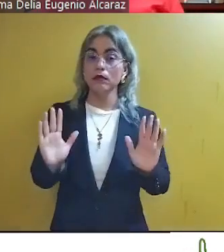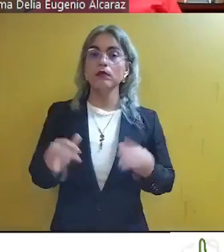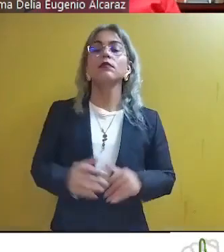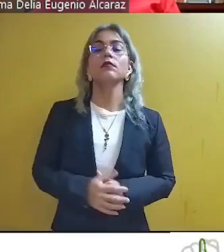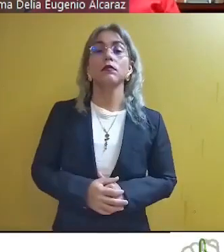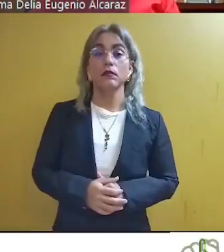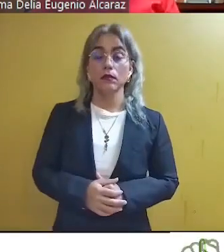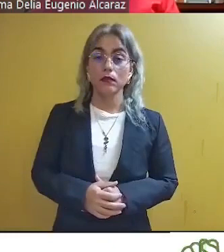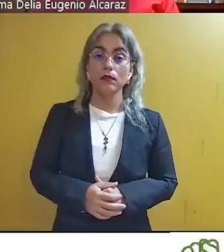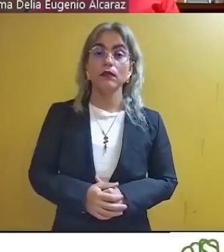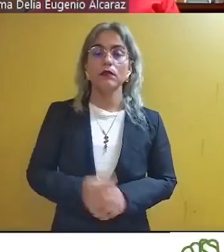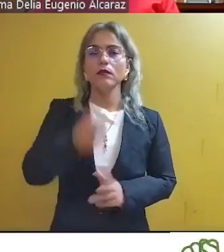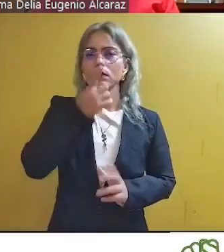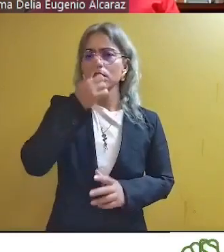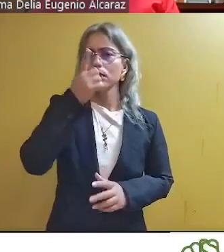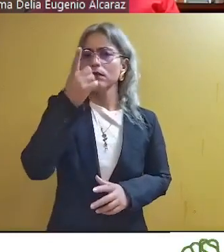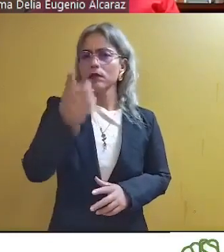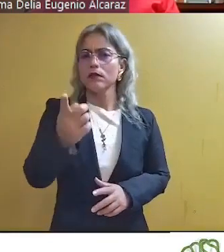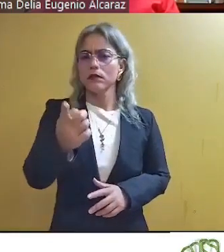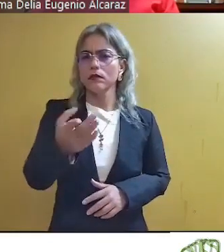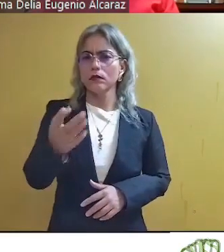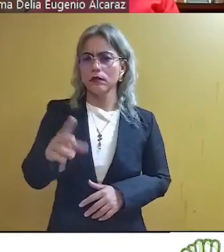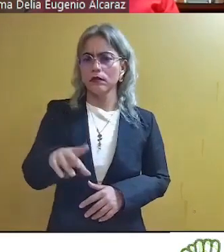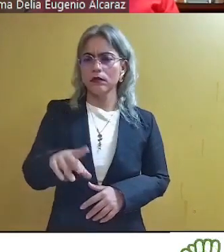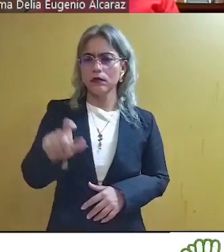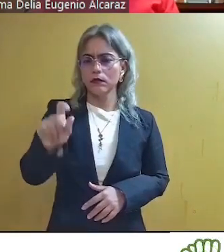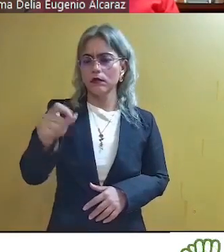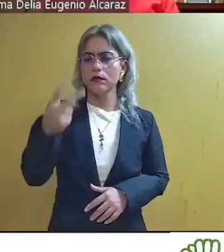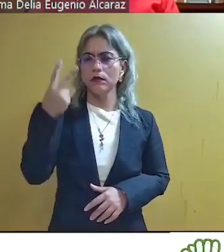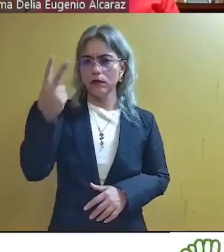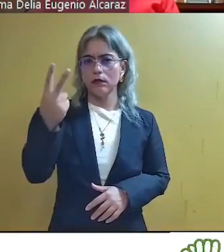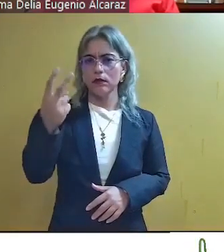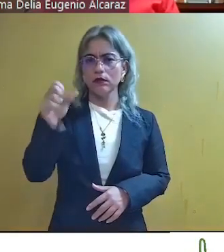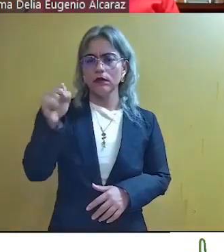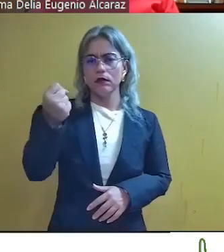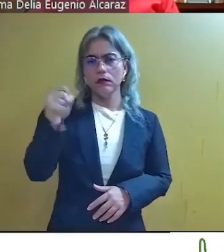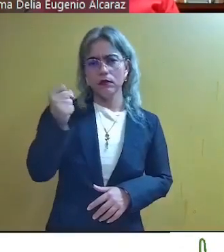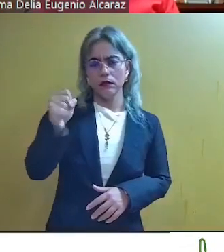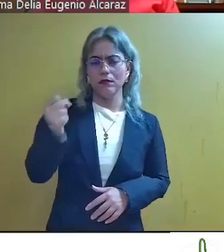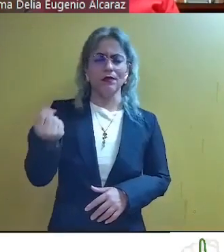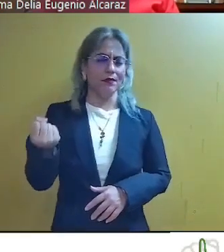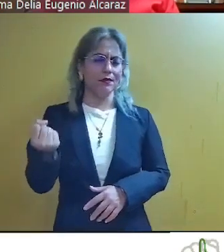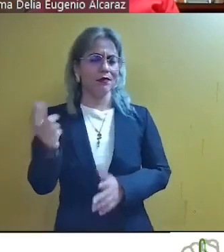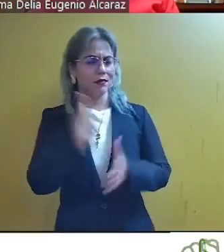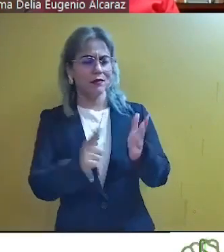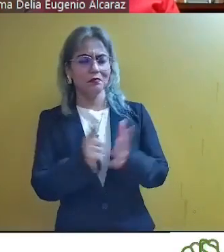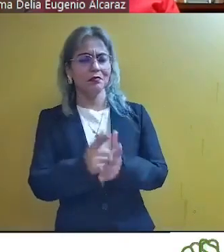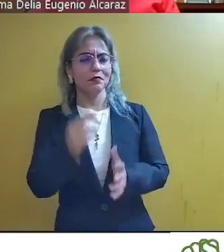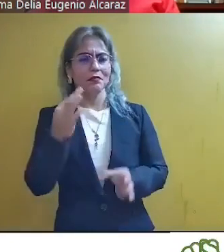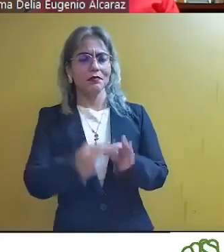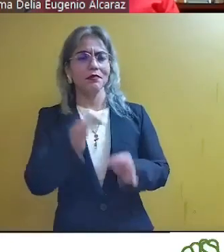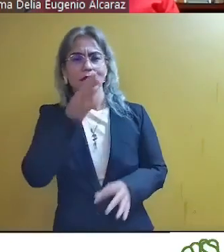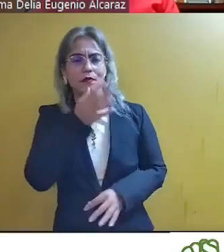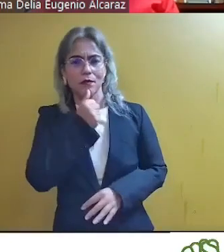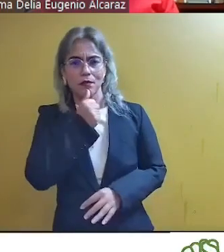declarado en la diversa sentencia incidental de fecha 22 de septiembre una imposibilidad jurídica de cumplir con la primera.